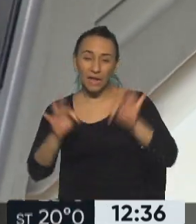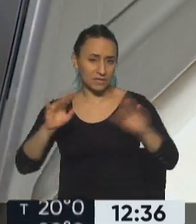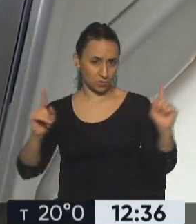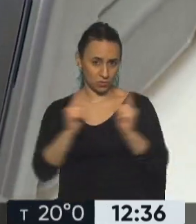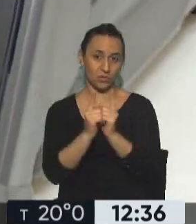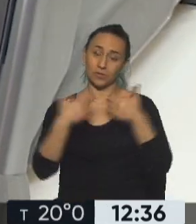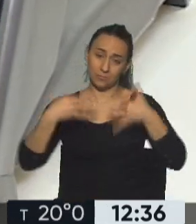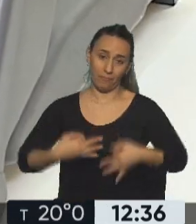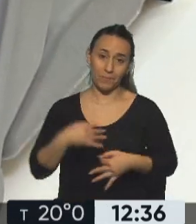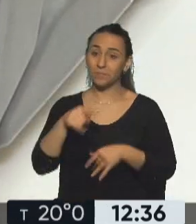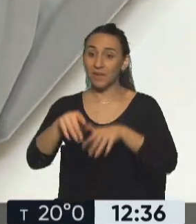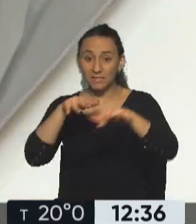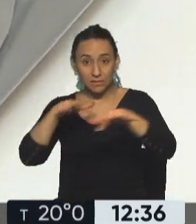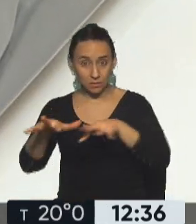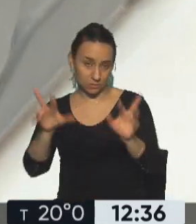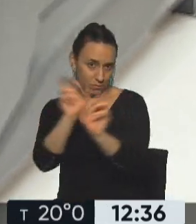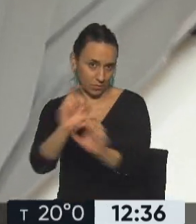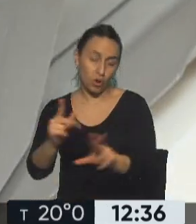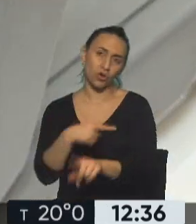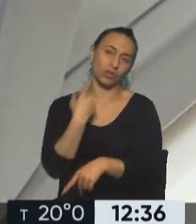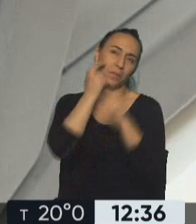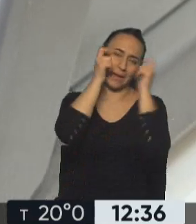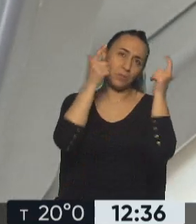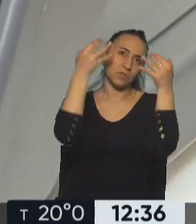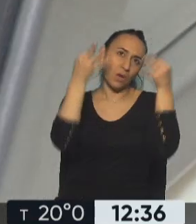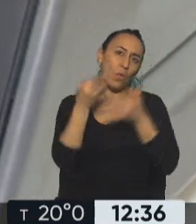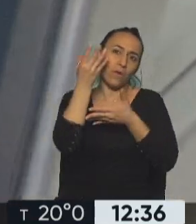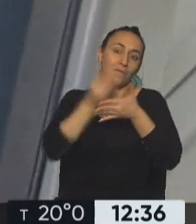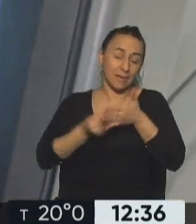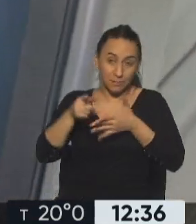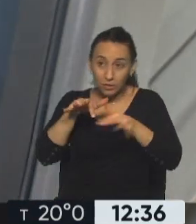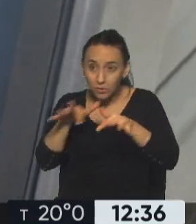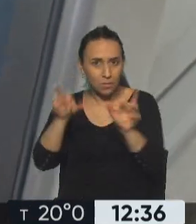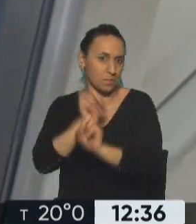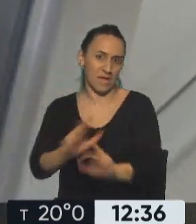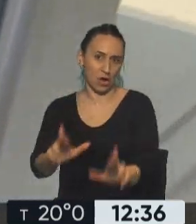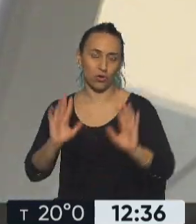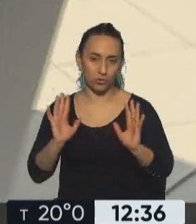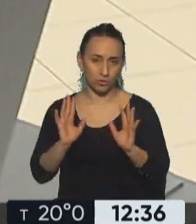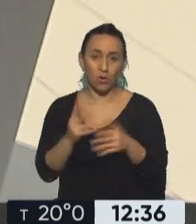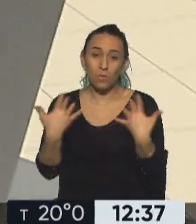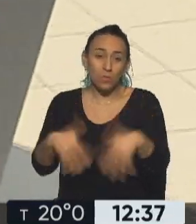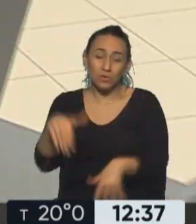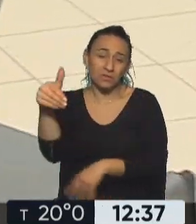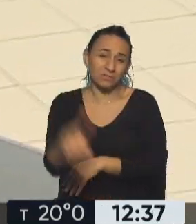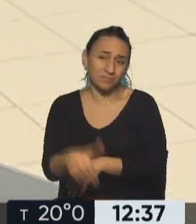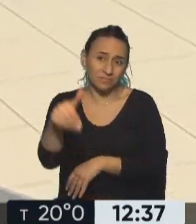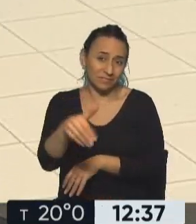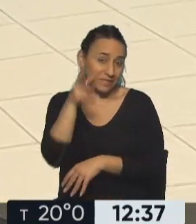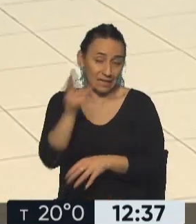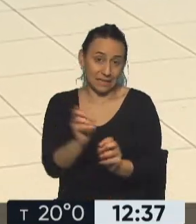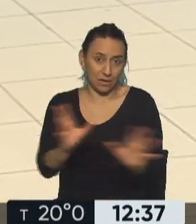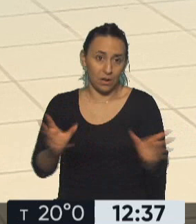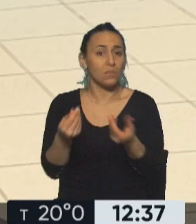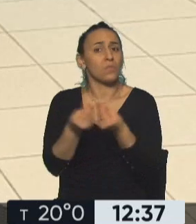fue bastante peor de lo que nosotros imaginábamos que podía ser. Las demoras que hubo fueron tremendas,